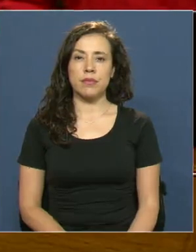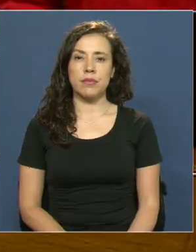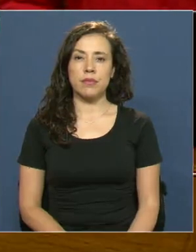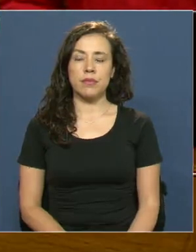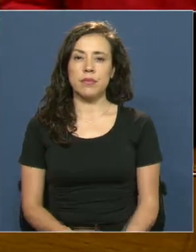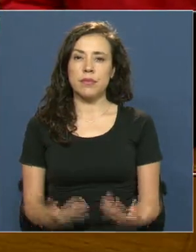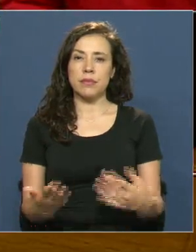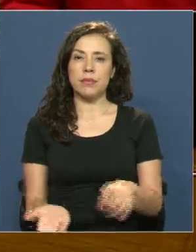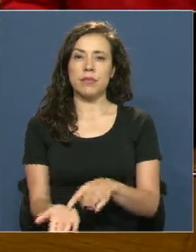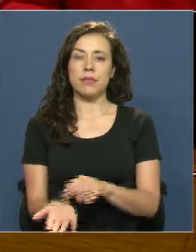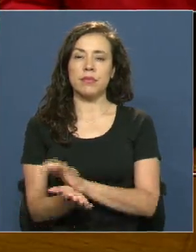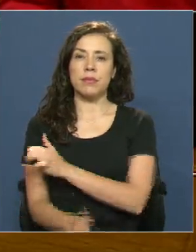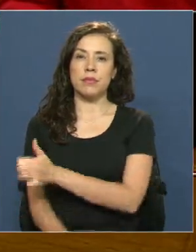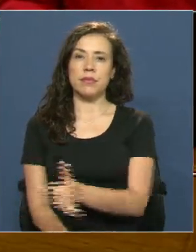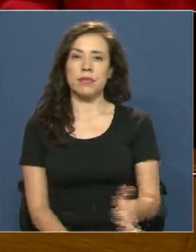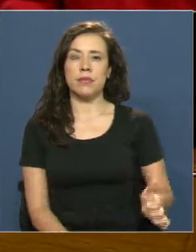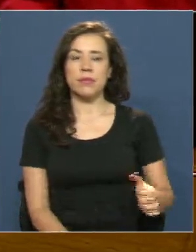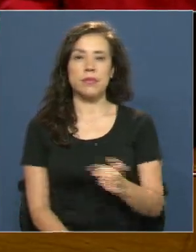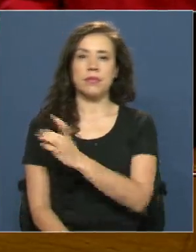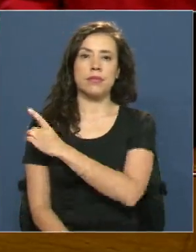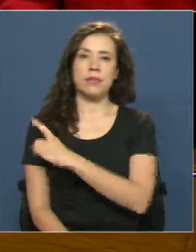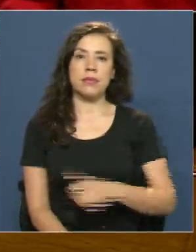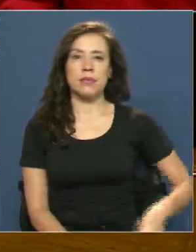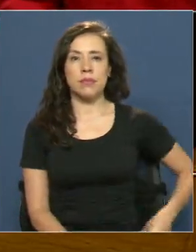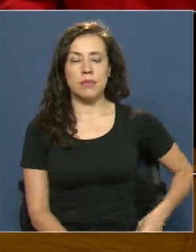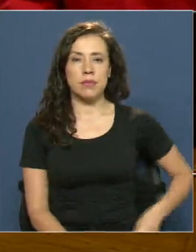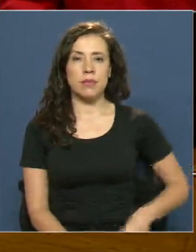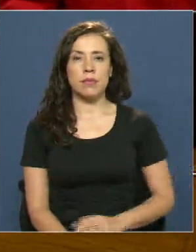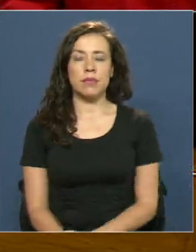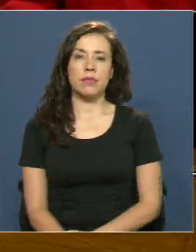¿Han votado todas las señoras y señores diputados?